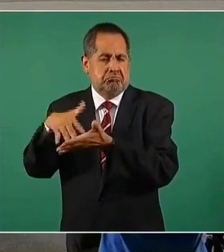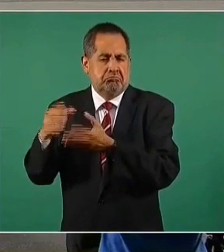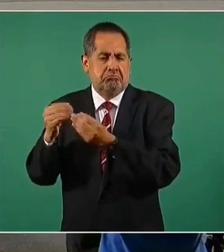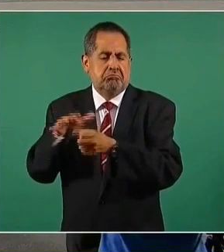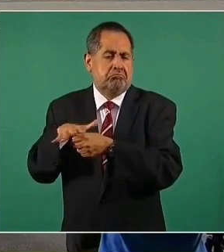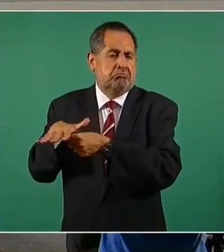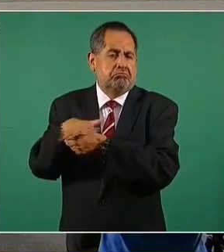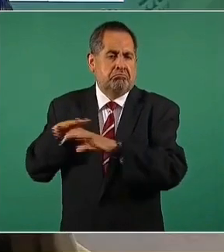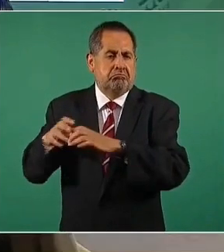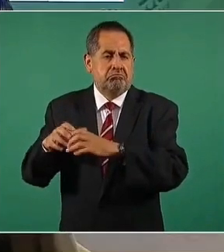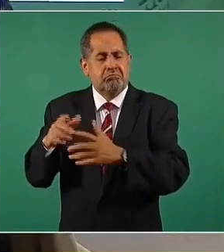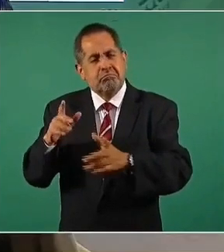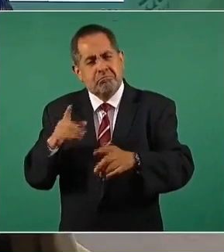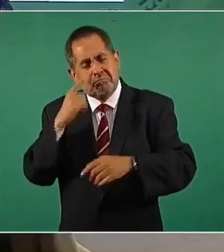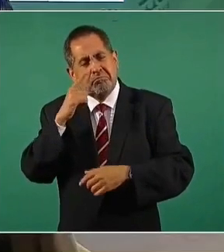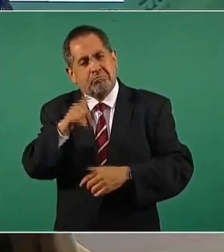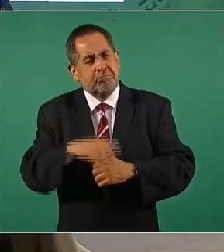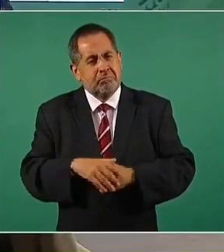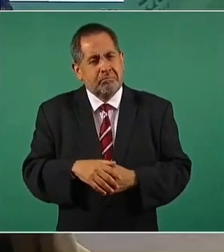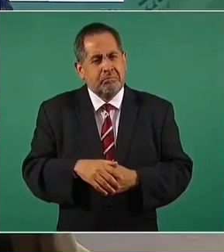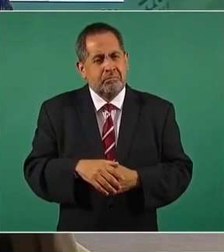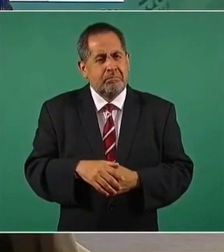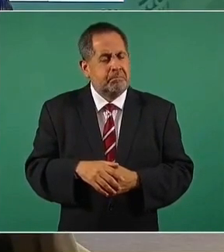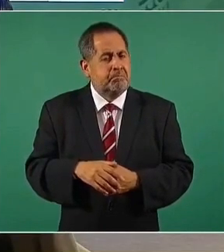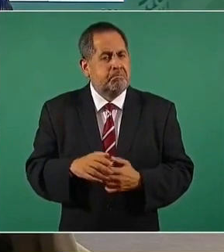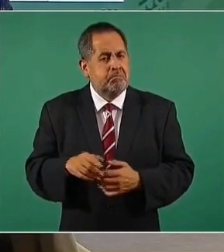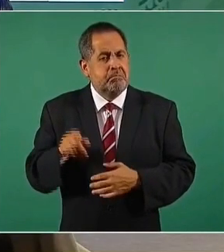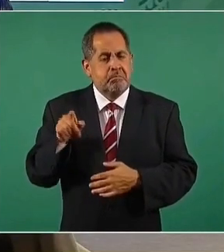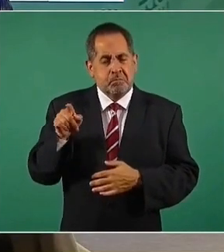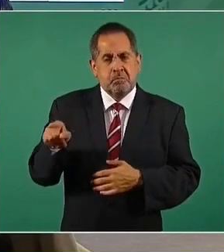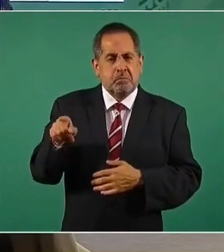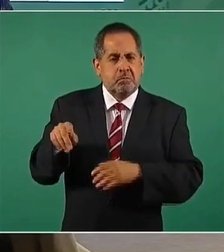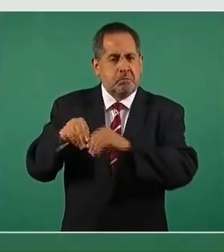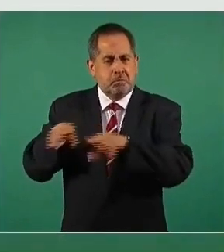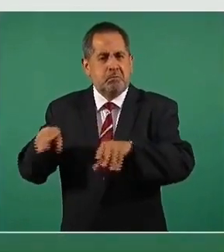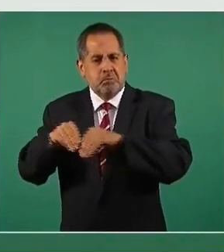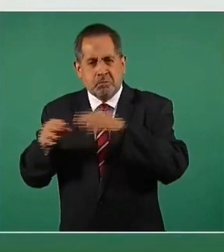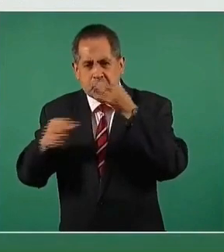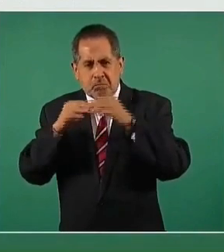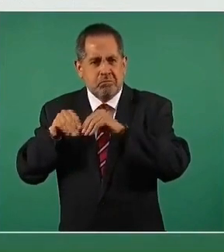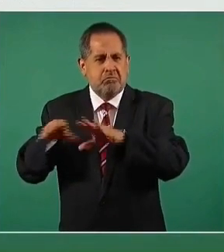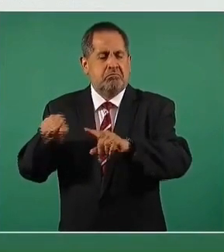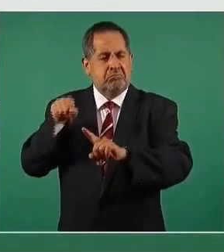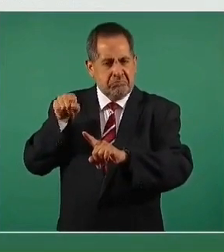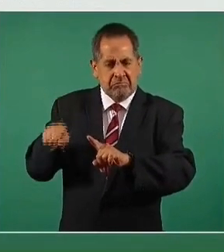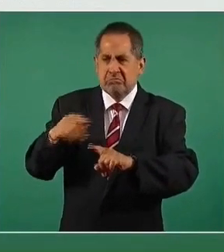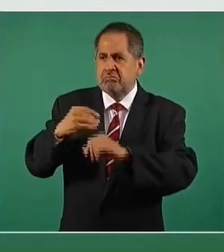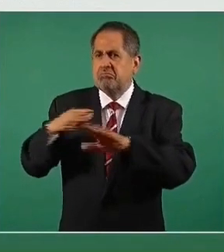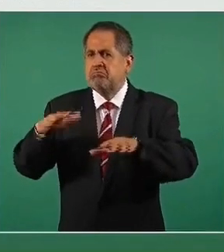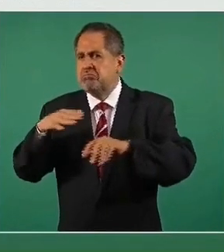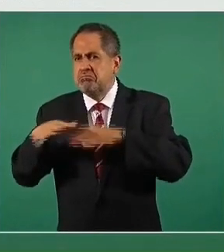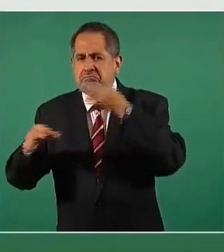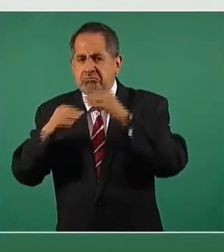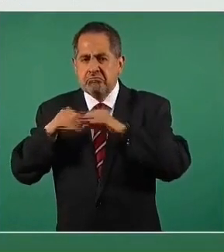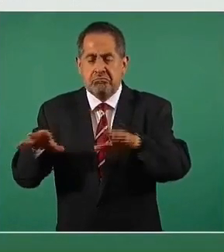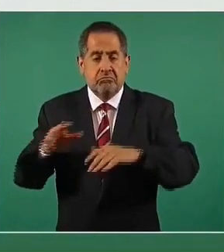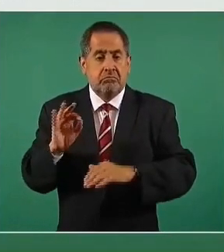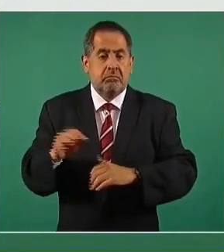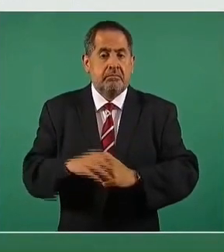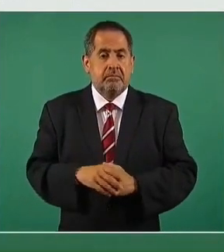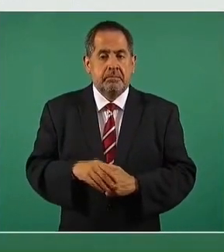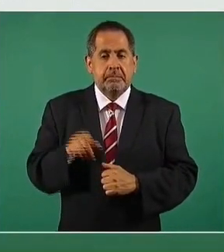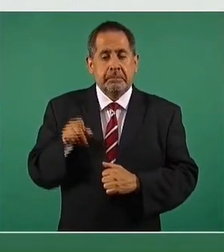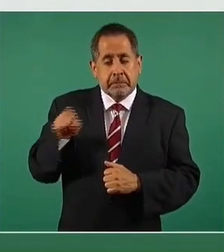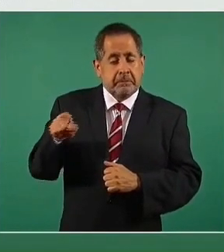en donde fíjate que nos importa que se informe a la gente. Este periódico se